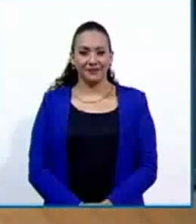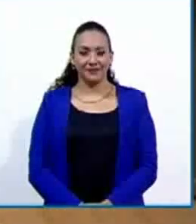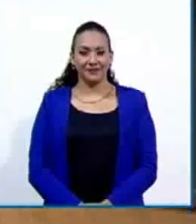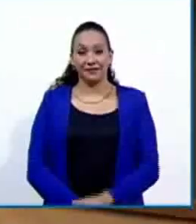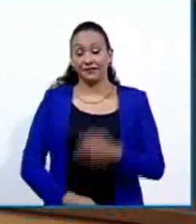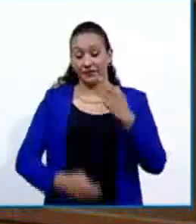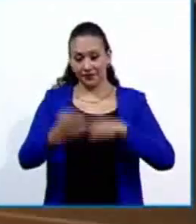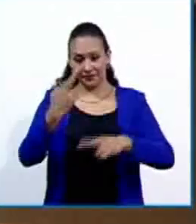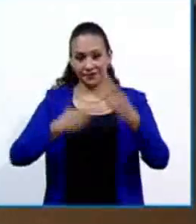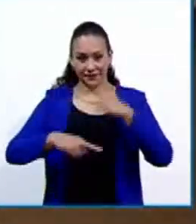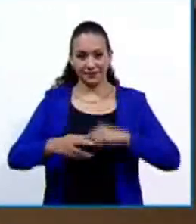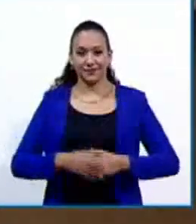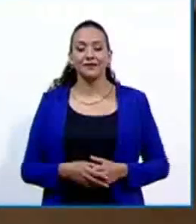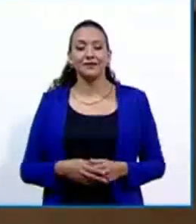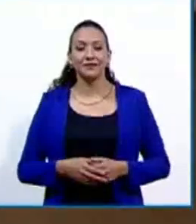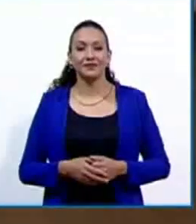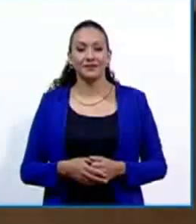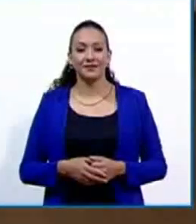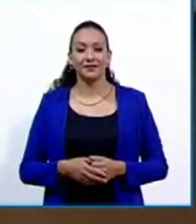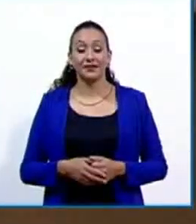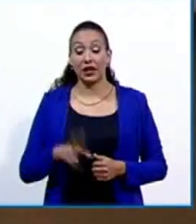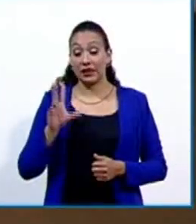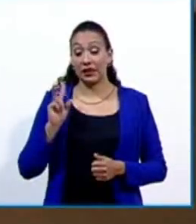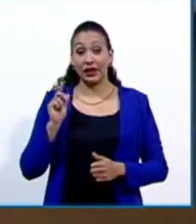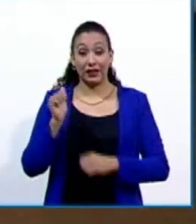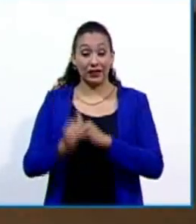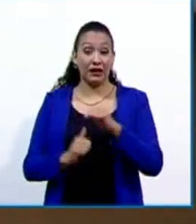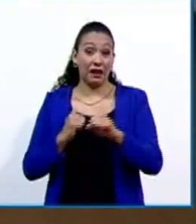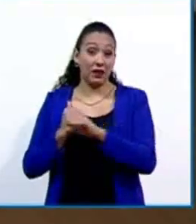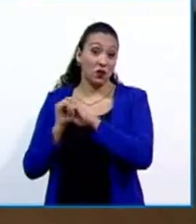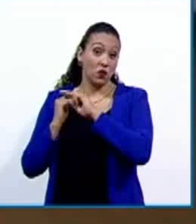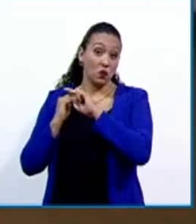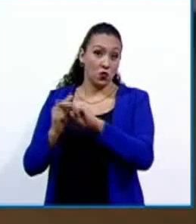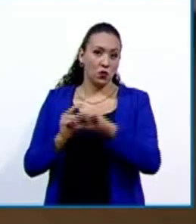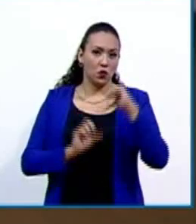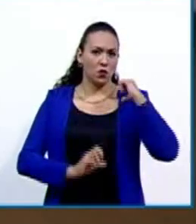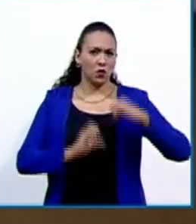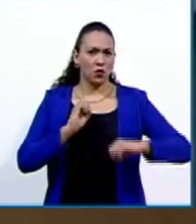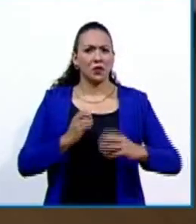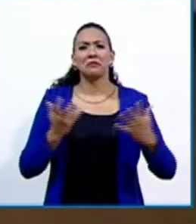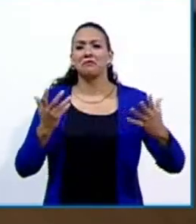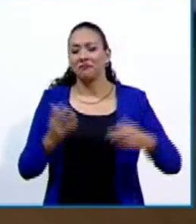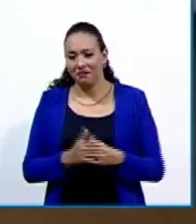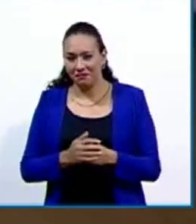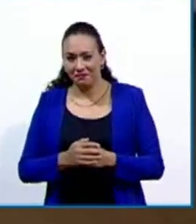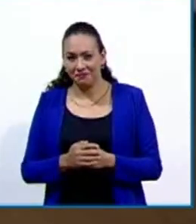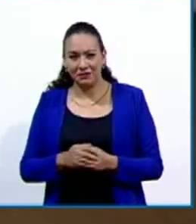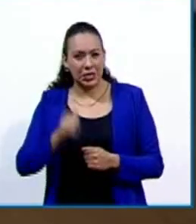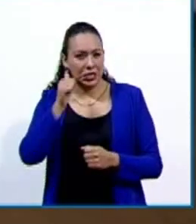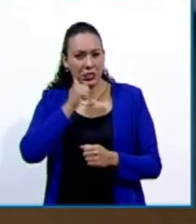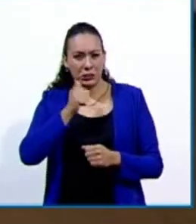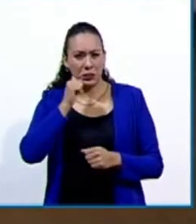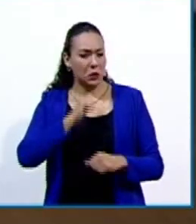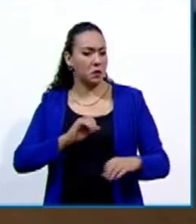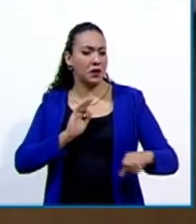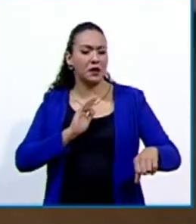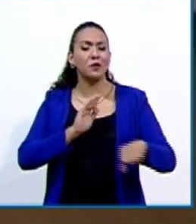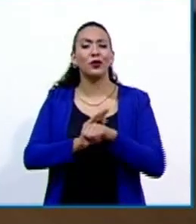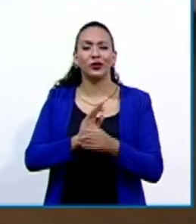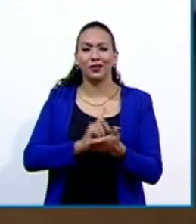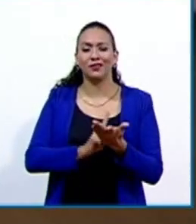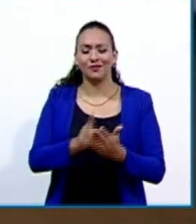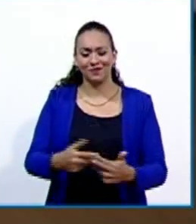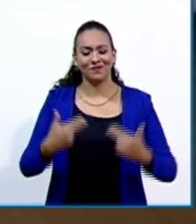Al regresar, en 30 años el Poder Judicial Federal se ha consolidado como instancia protectora de